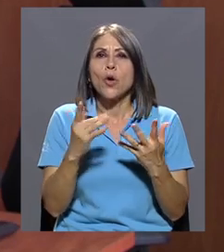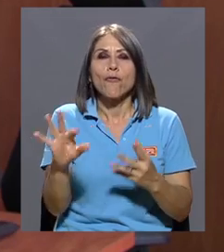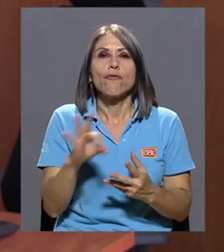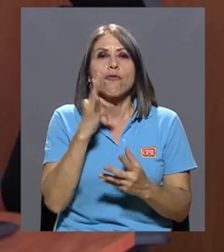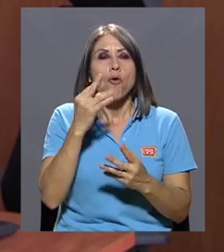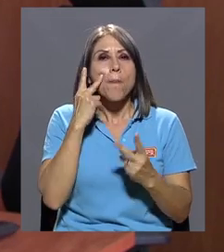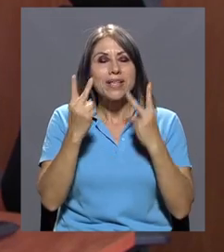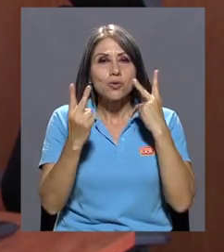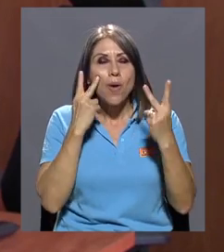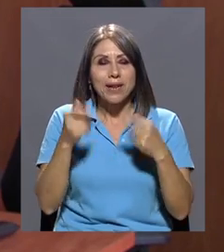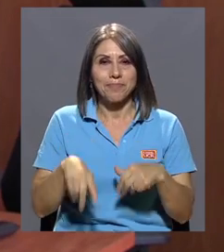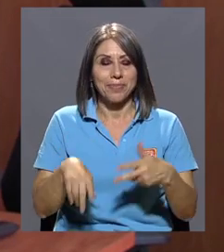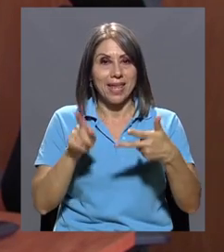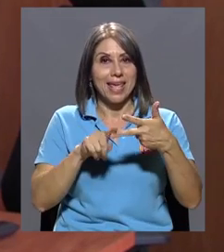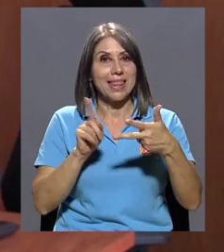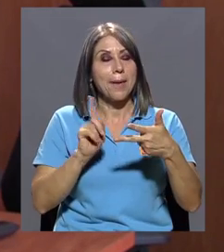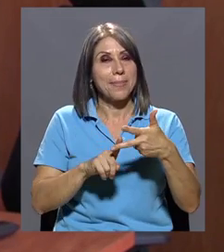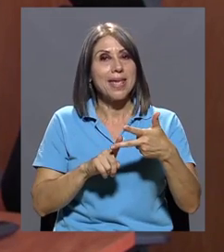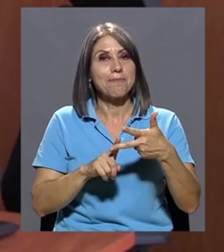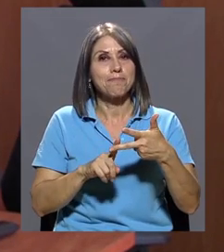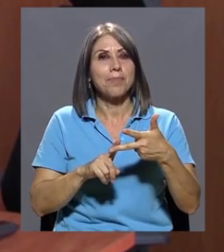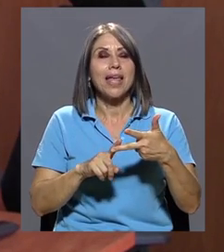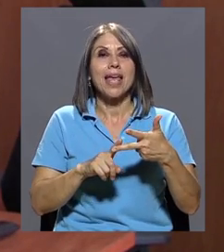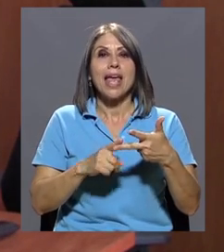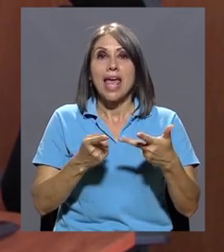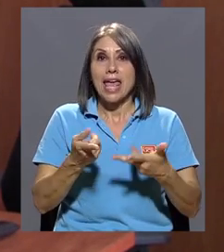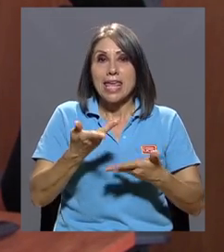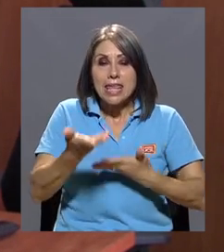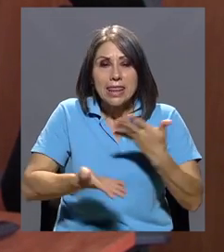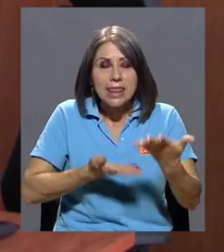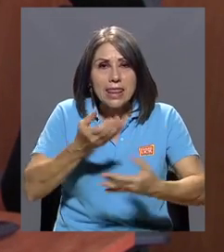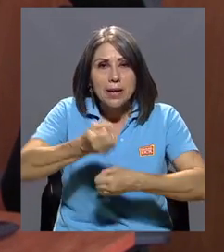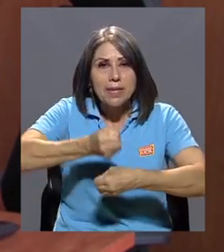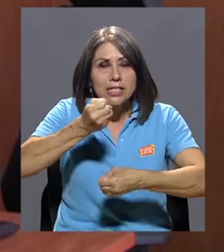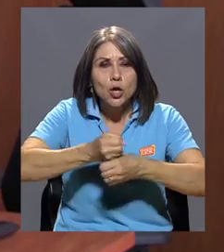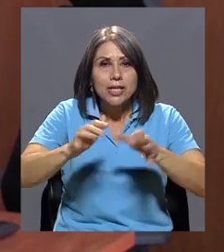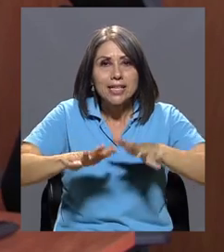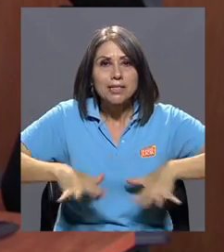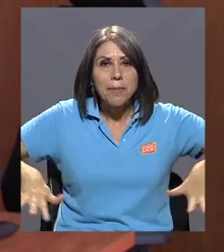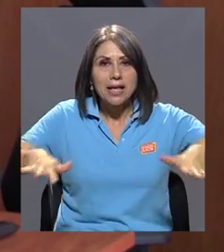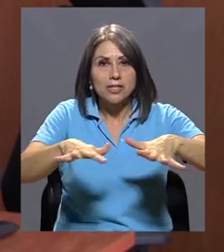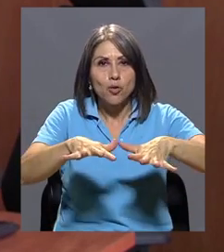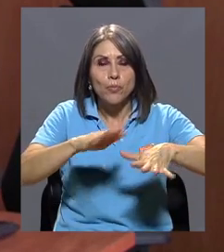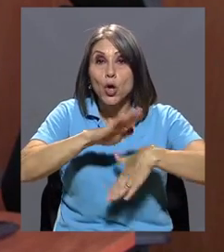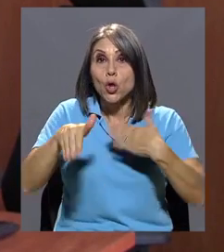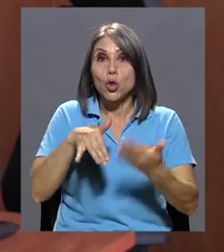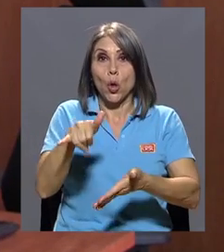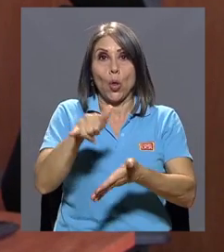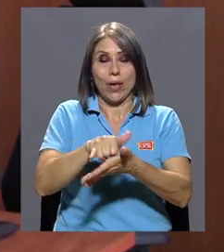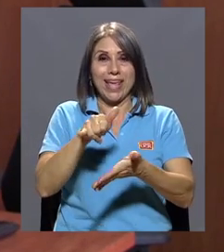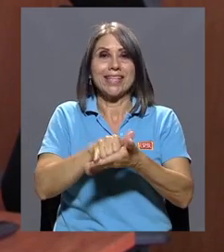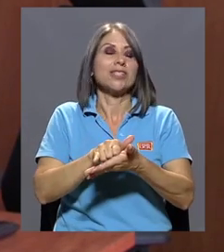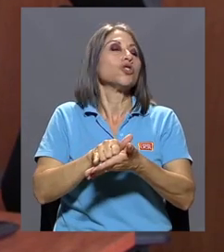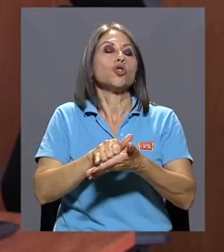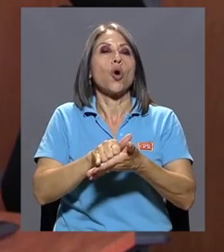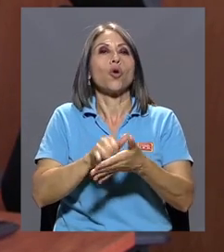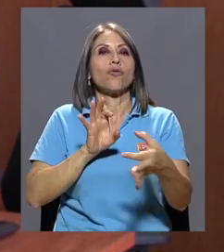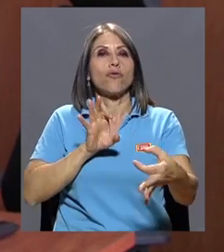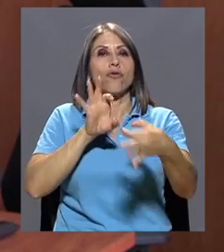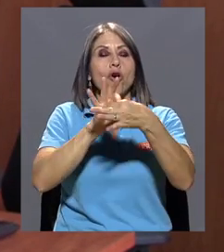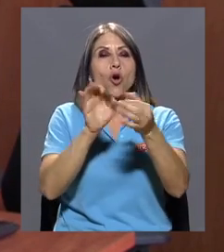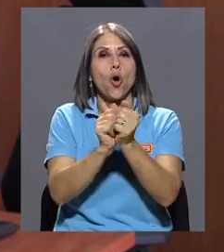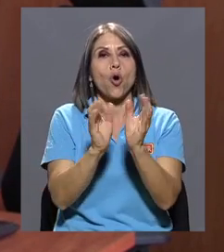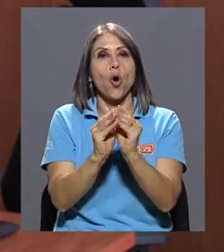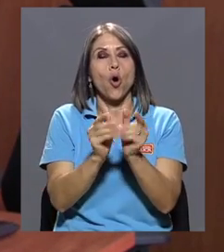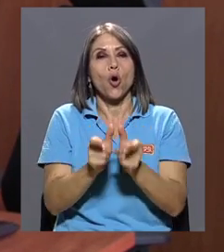más visual. Y también tenemos lo que hemos llamado intervenciones de espacio, propiamente todo esto en el marco del